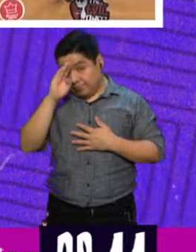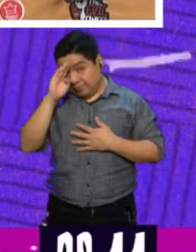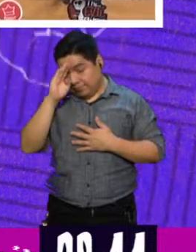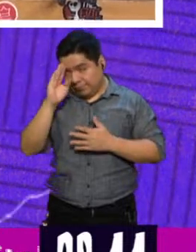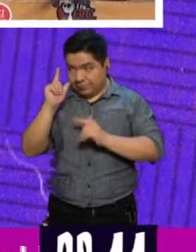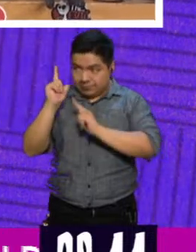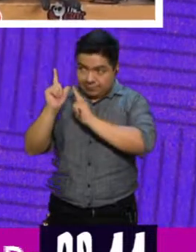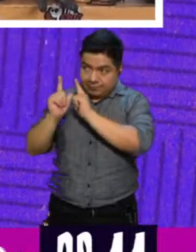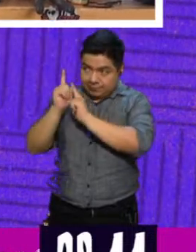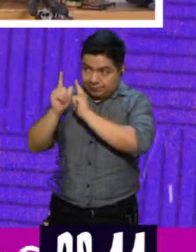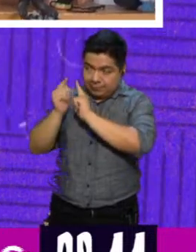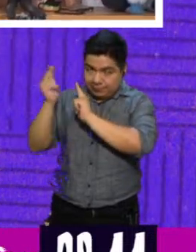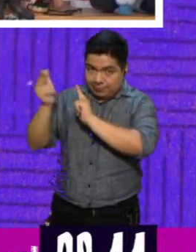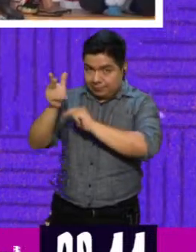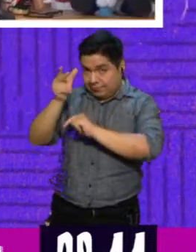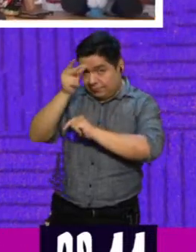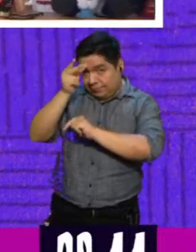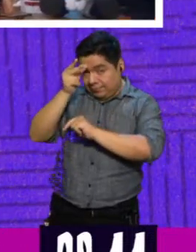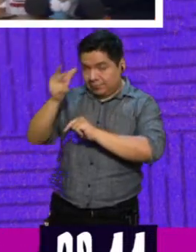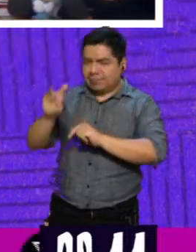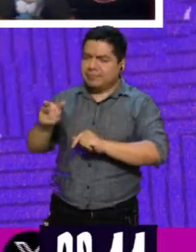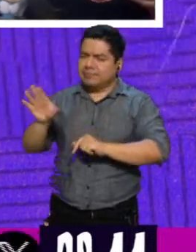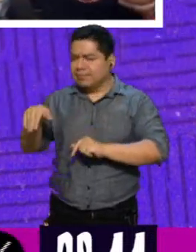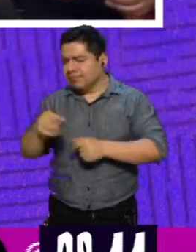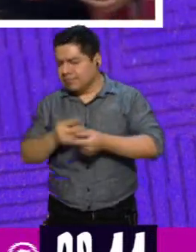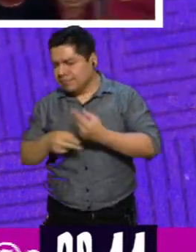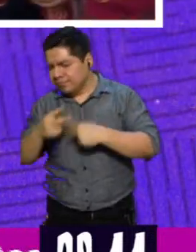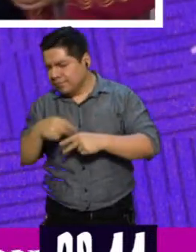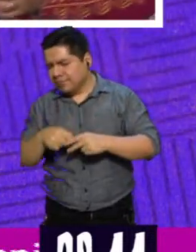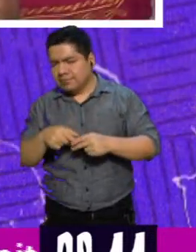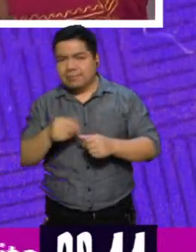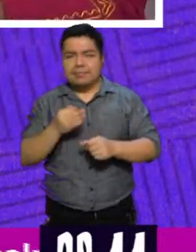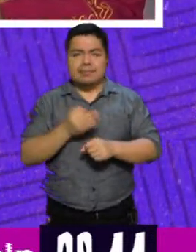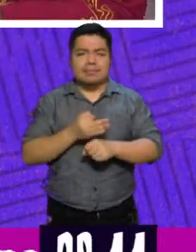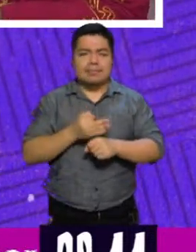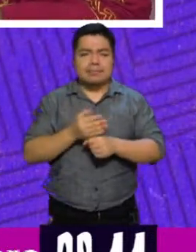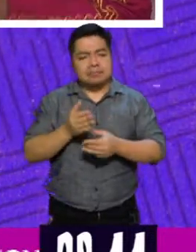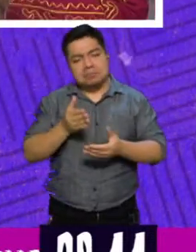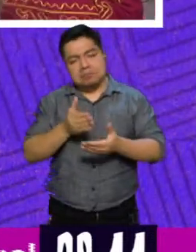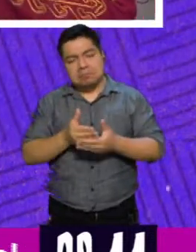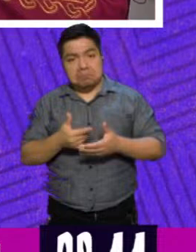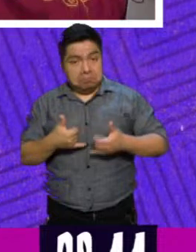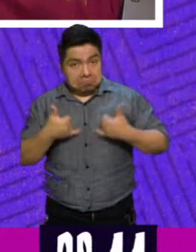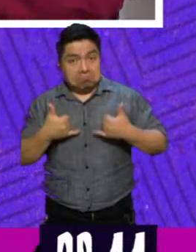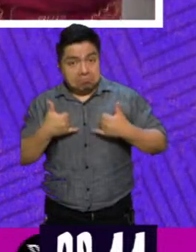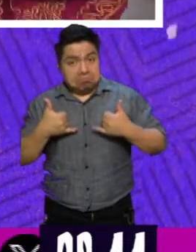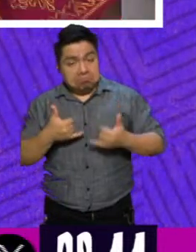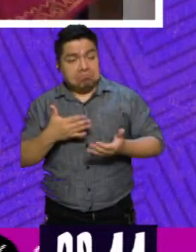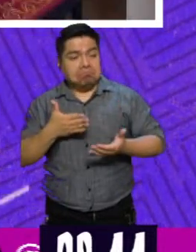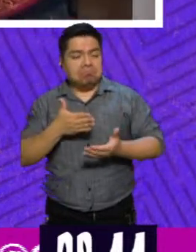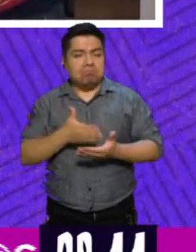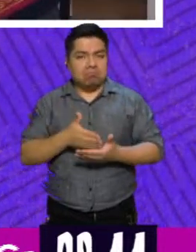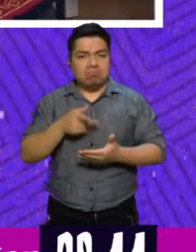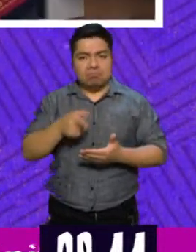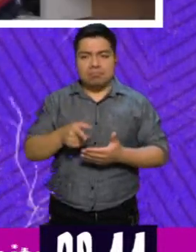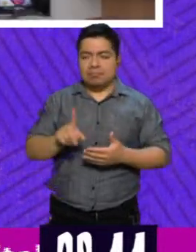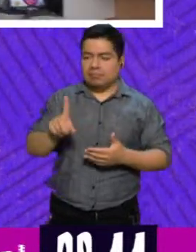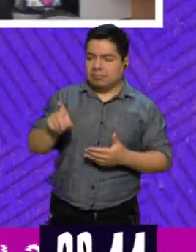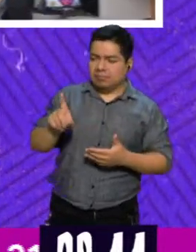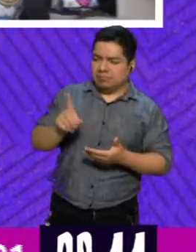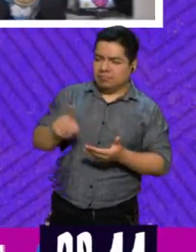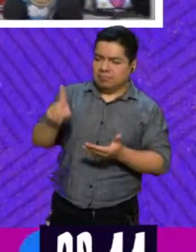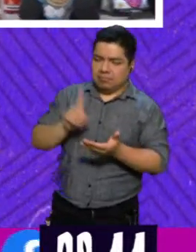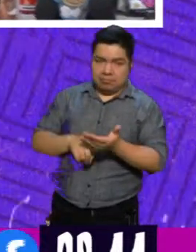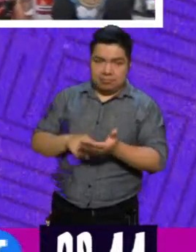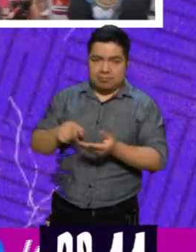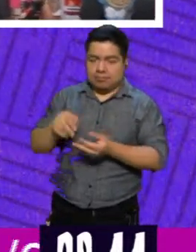griego. Y entonces el orador griego. Y entonces este orador pues llegó jovencito al ágora, porque